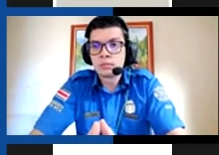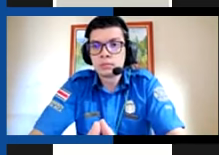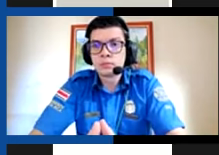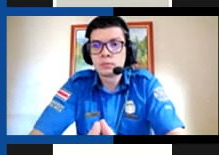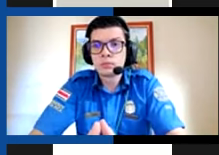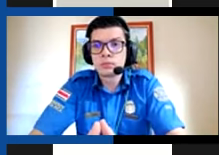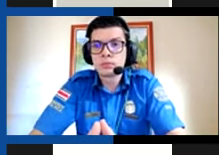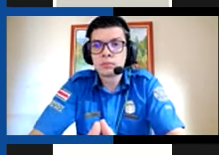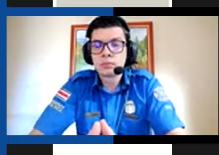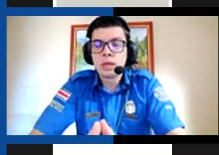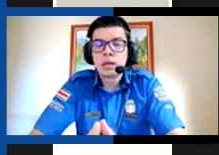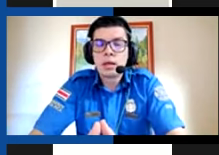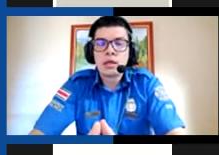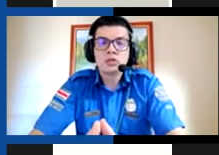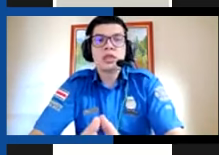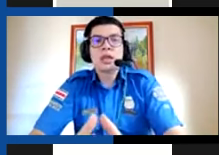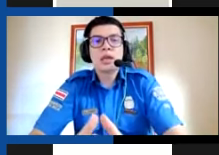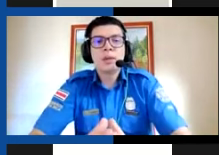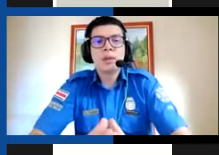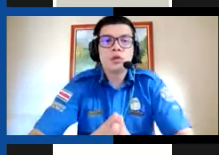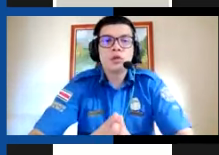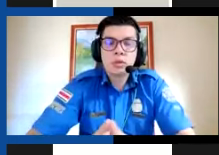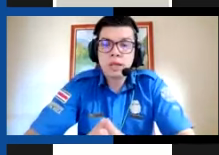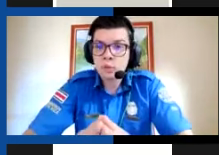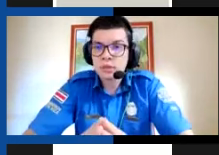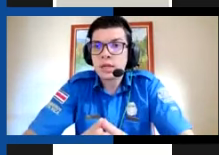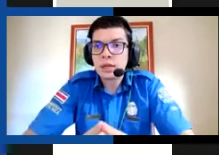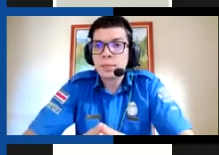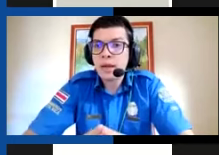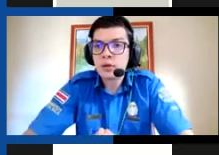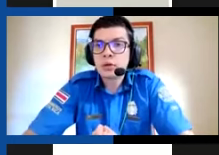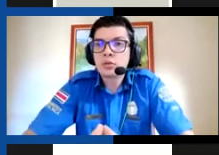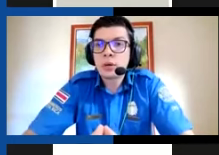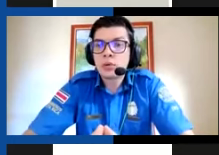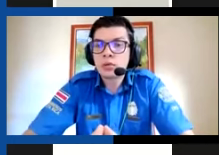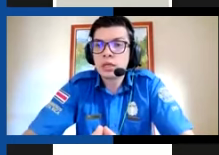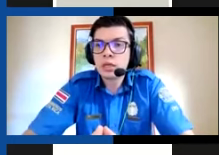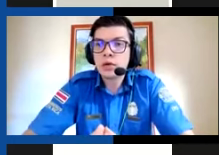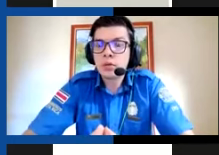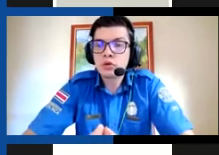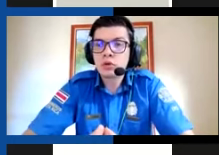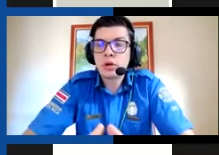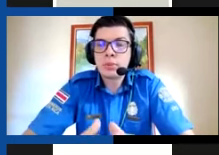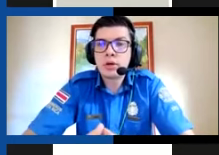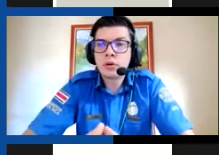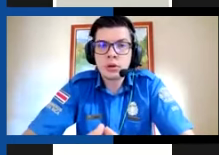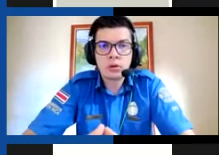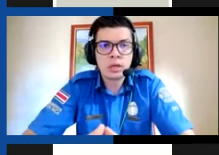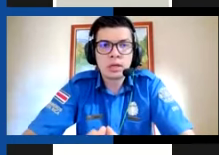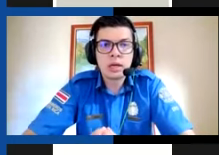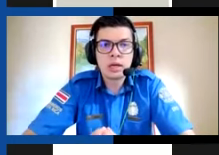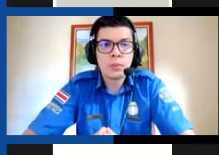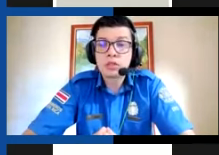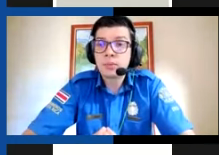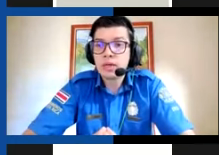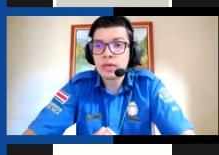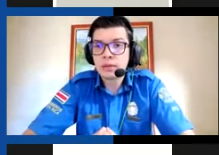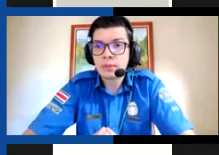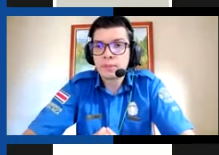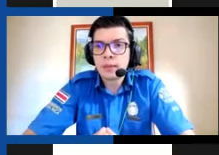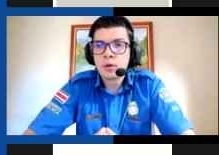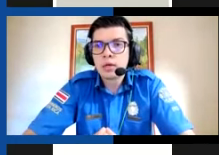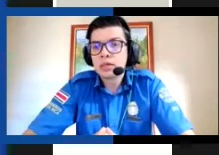o qué se puede hacer. Eso tiene que ver mucho, digamos, el macro de su pregunta tiene que ver mucho con el plan regulador que tenga la